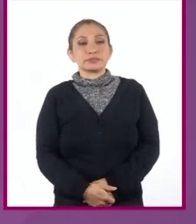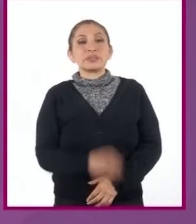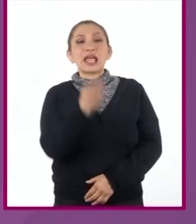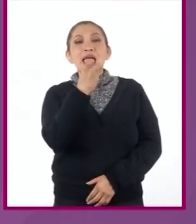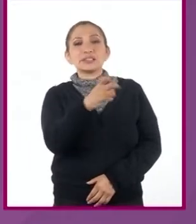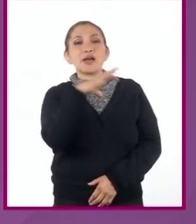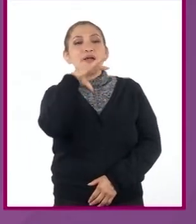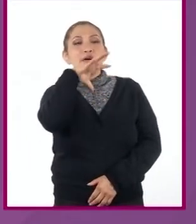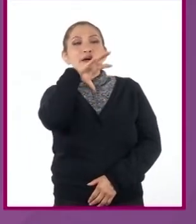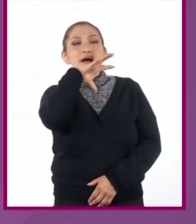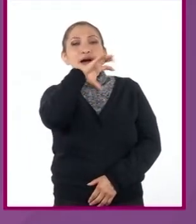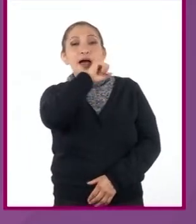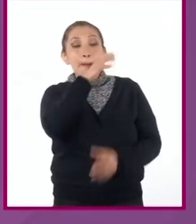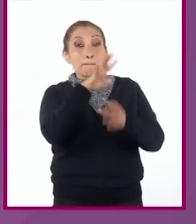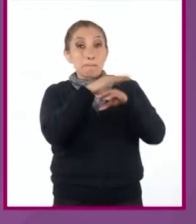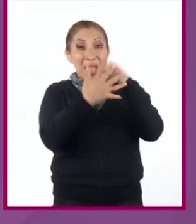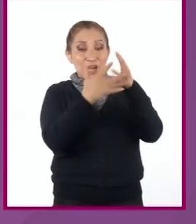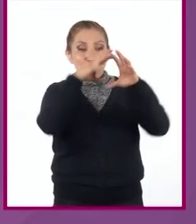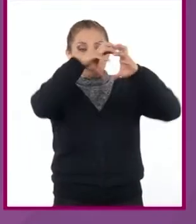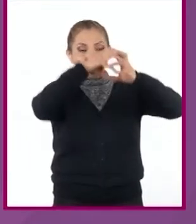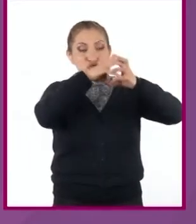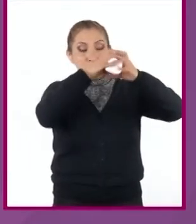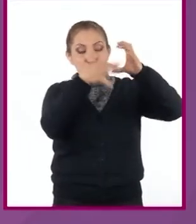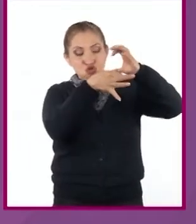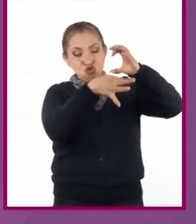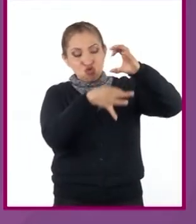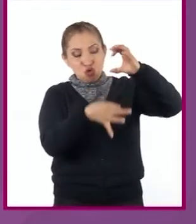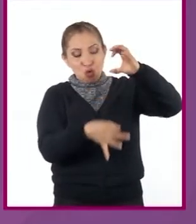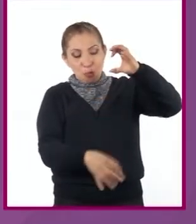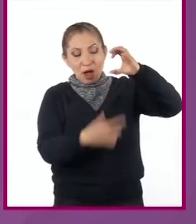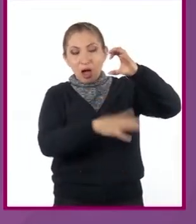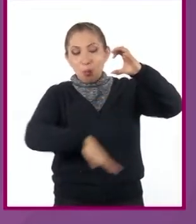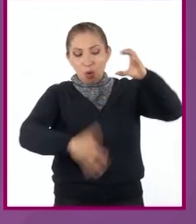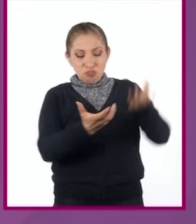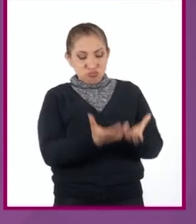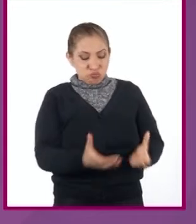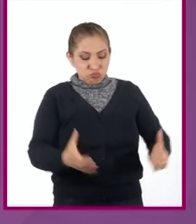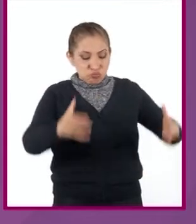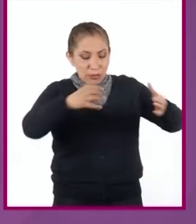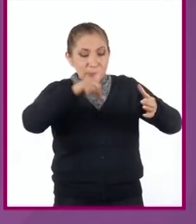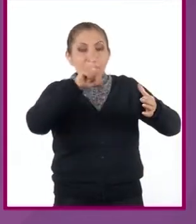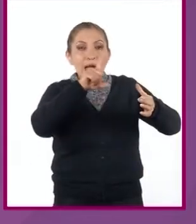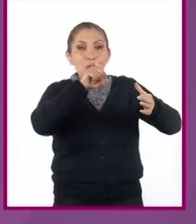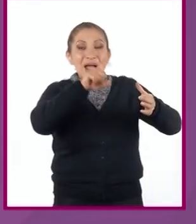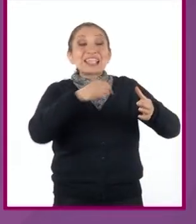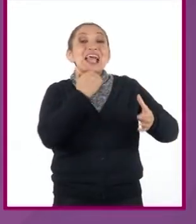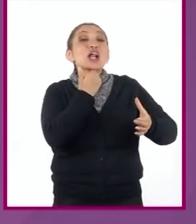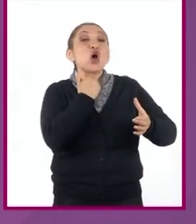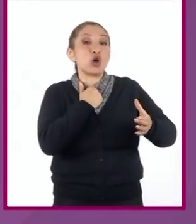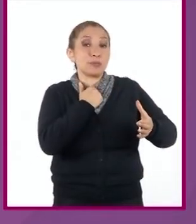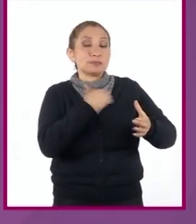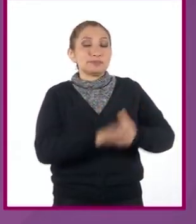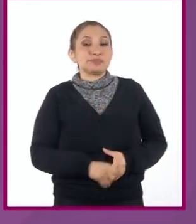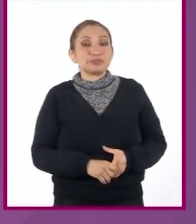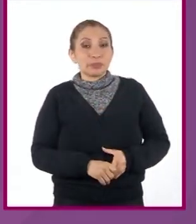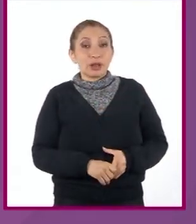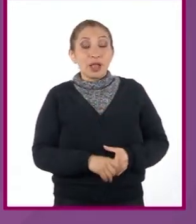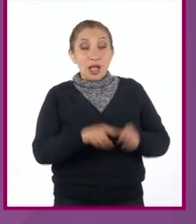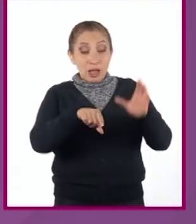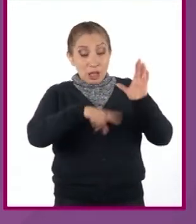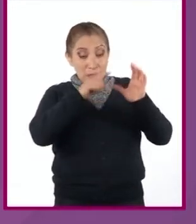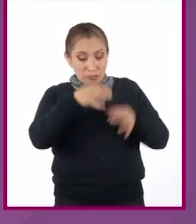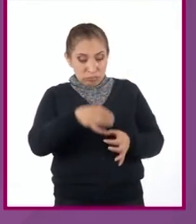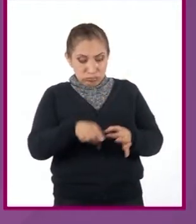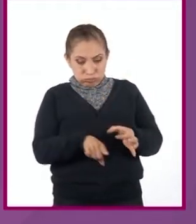Esta se calentaba con las manos y el tubo se colocaba en una especie de vaso que tenía agua y alcohol. El nivel del líquido